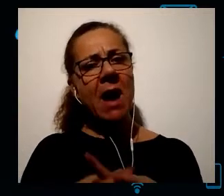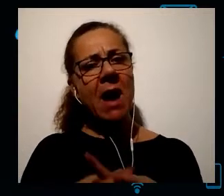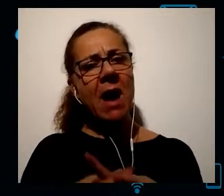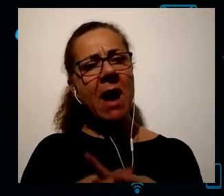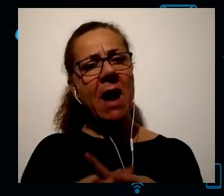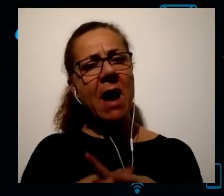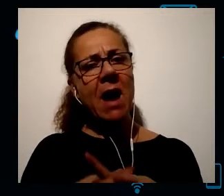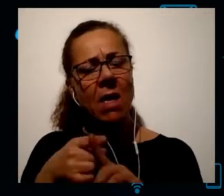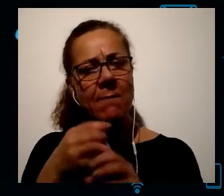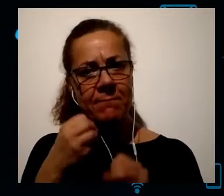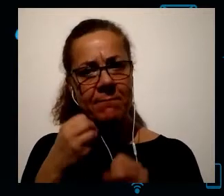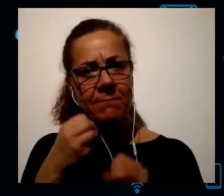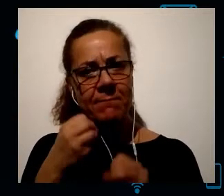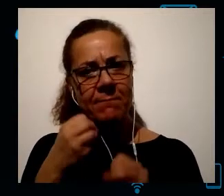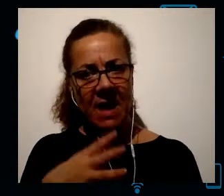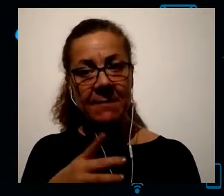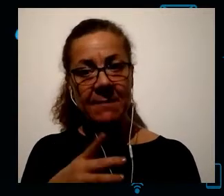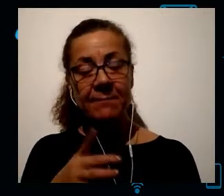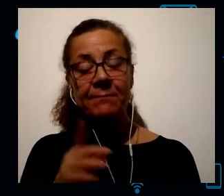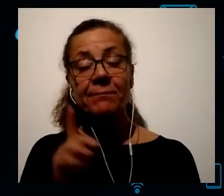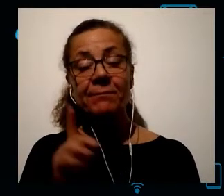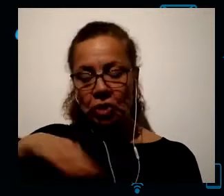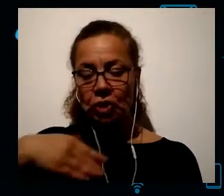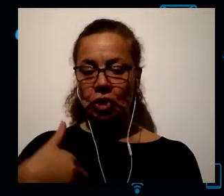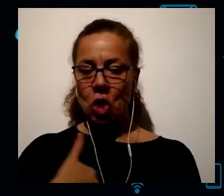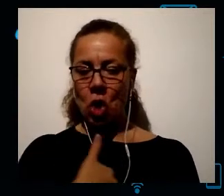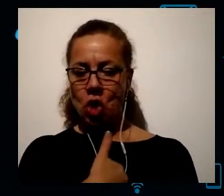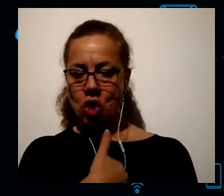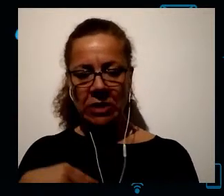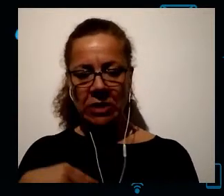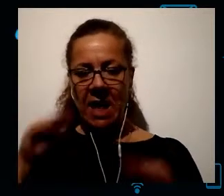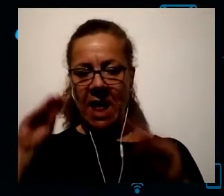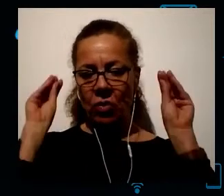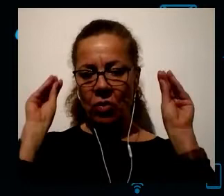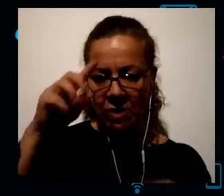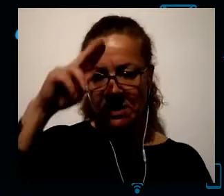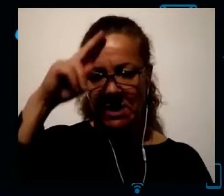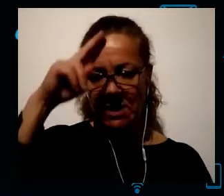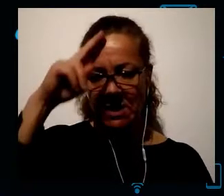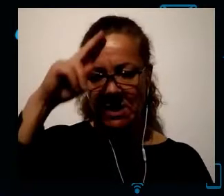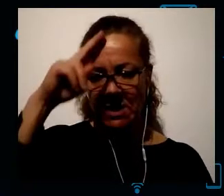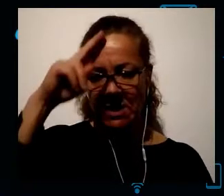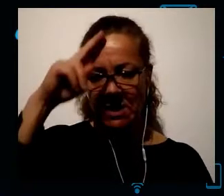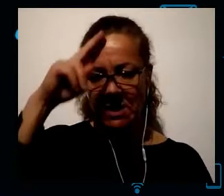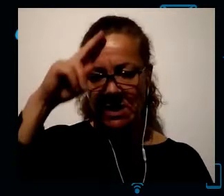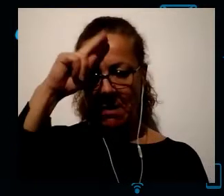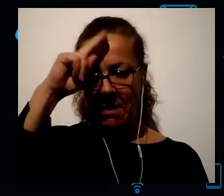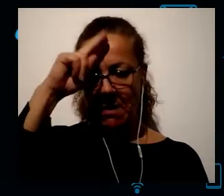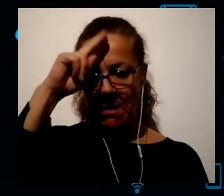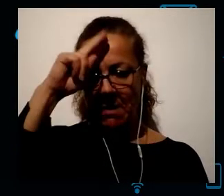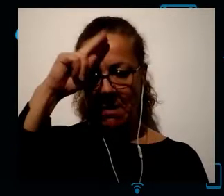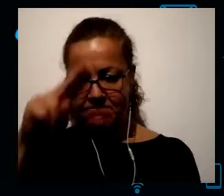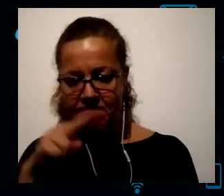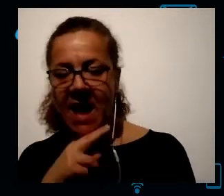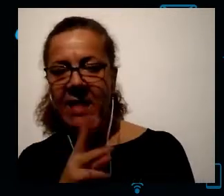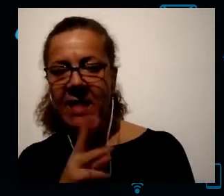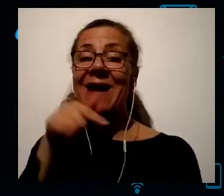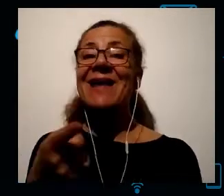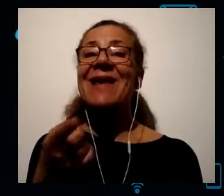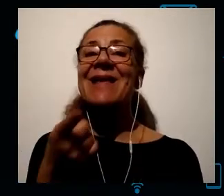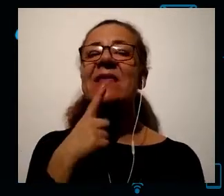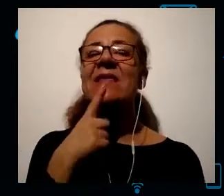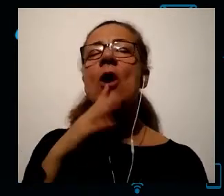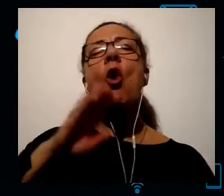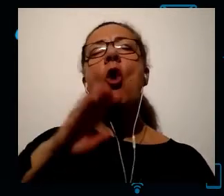luego también creo que en nuestros roles de educadores de padres de madres también entendemos que aquí cuando se habla de competencia digital